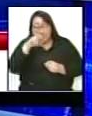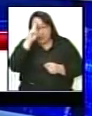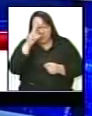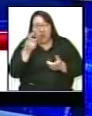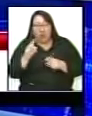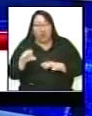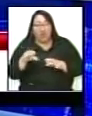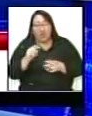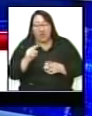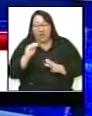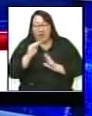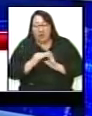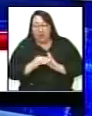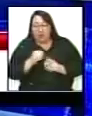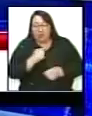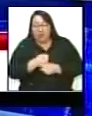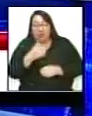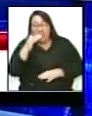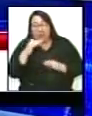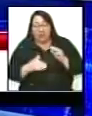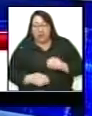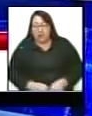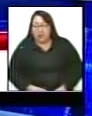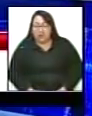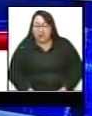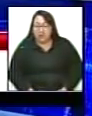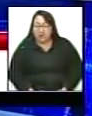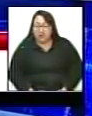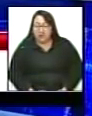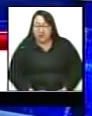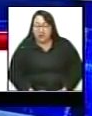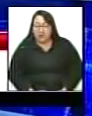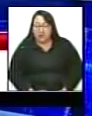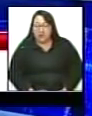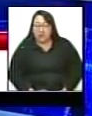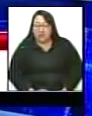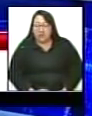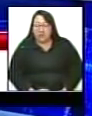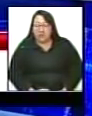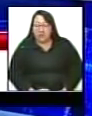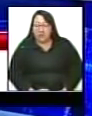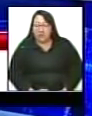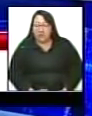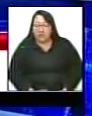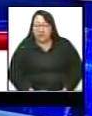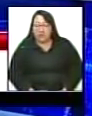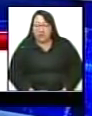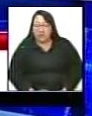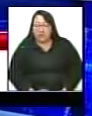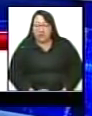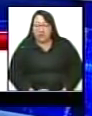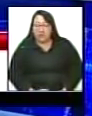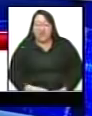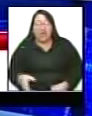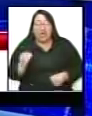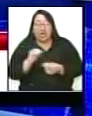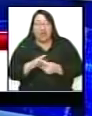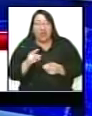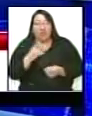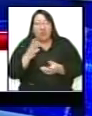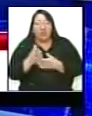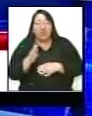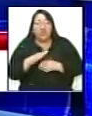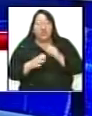cuando hay menor producción y cuando hay mayor producción, para incluirlos en la carta y no generar pues después problemas